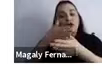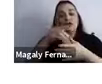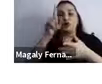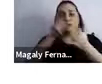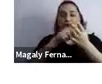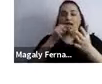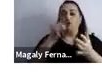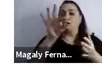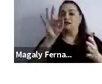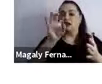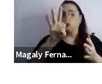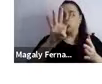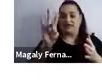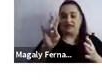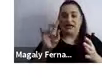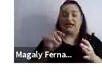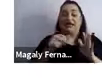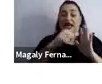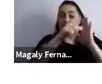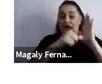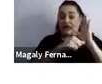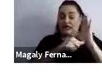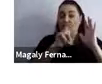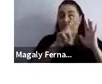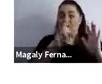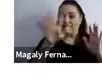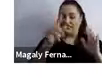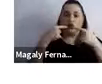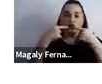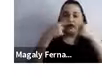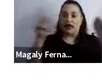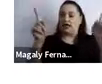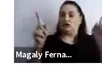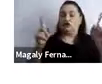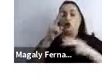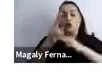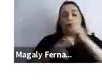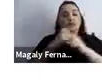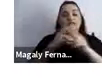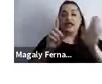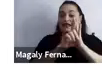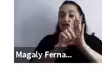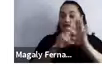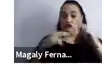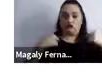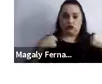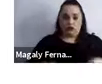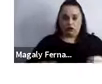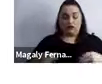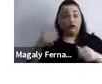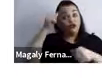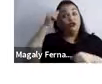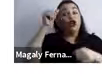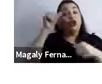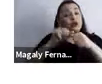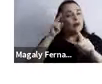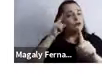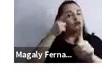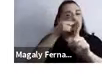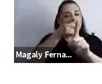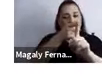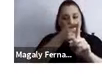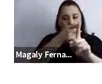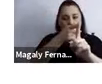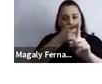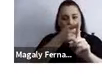la par que el artículo 25 de la Declaración Universal de los Derechos Humanos. Luego recordemos este objetivo